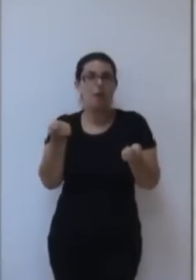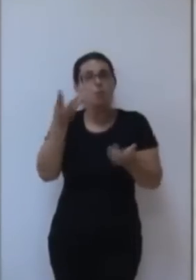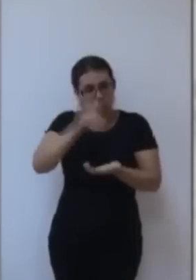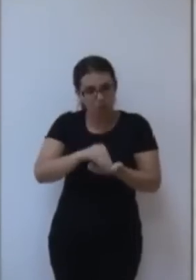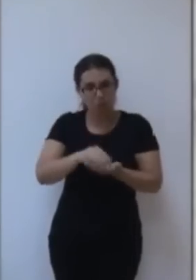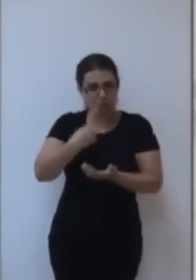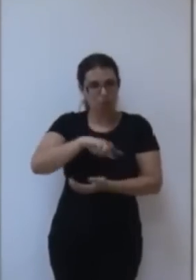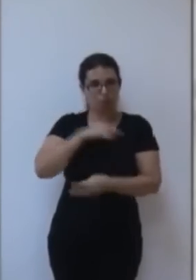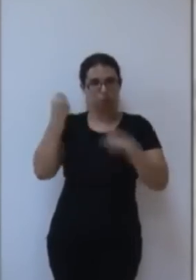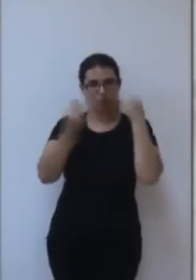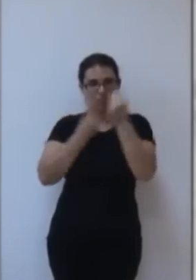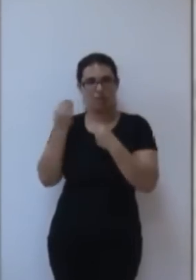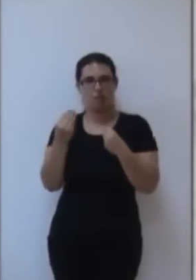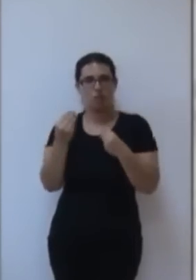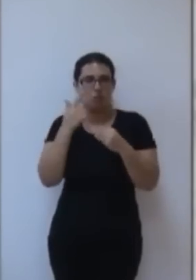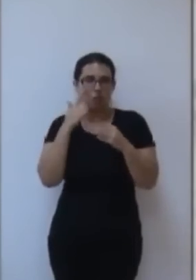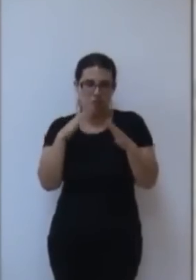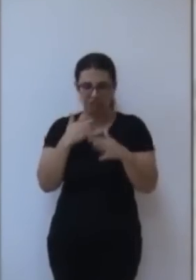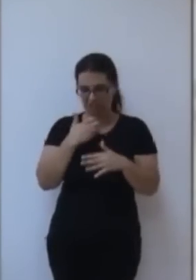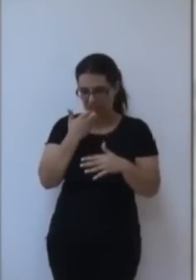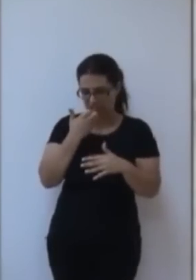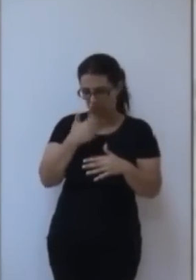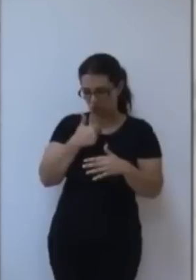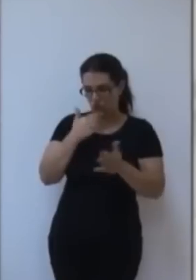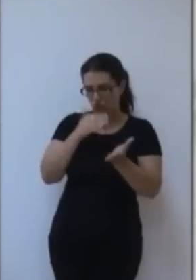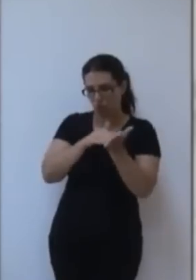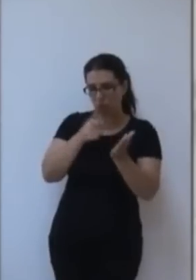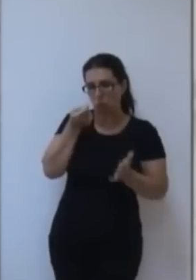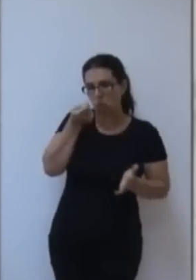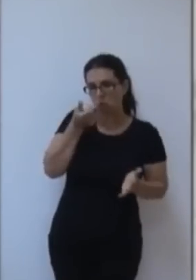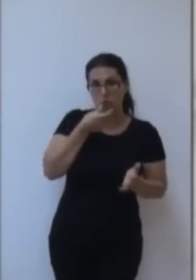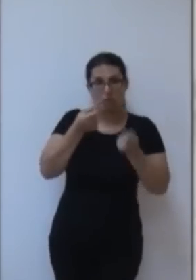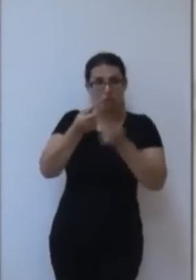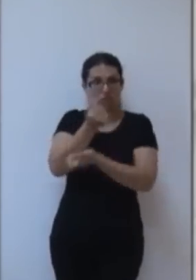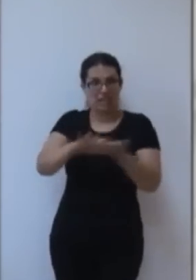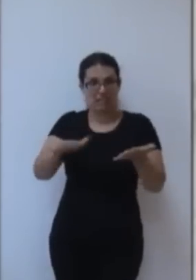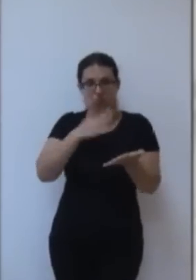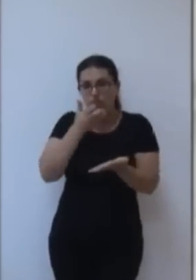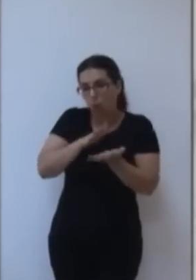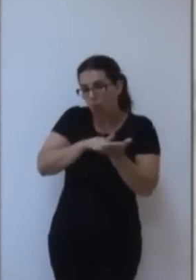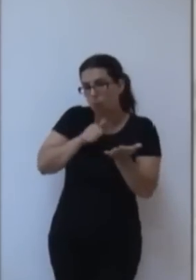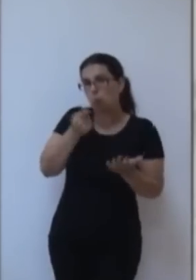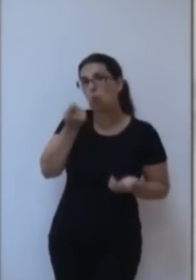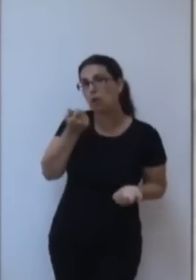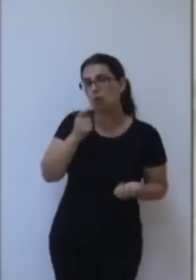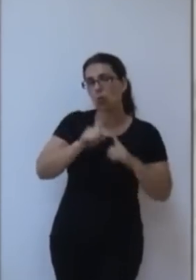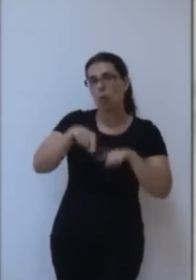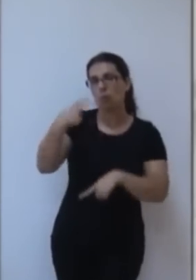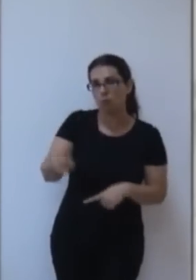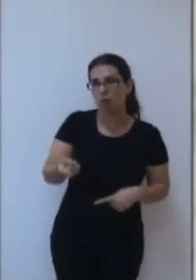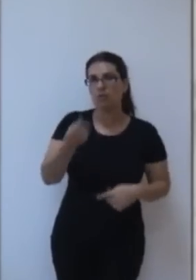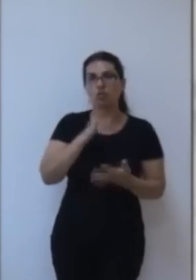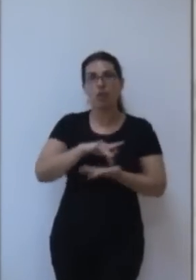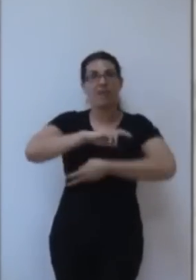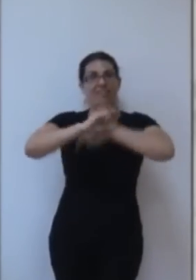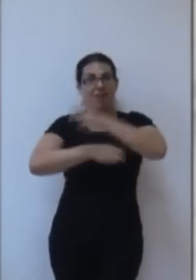hemos planteado, decir, mira, si a lo mejor cobráramos un poquito por esto que estamos dando gratis, pues quizá podríamos luego, cuando hay